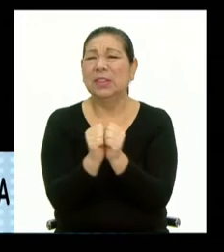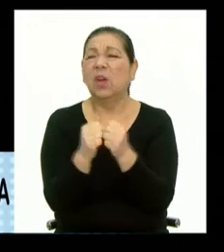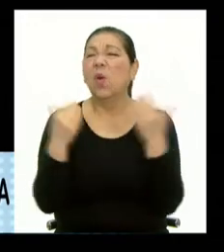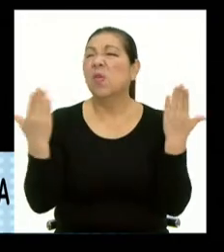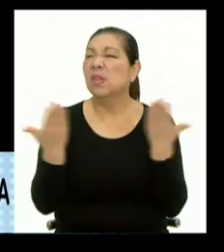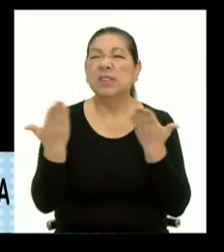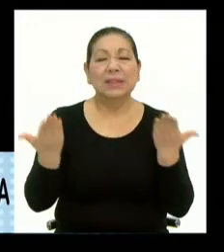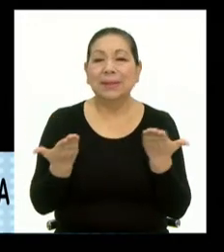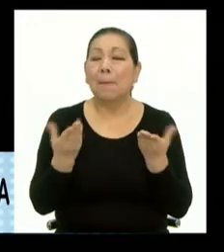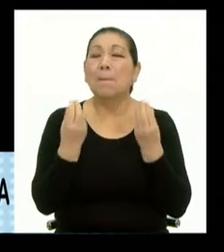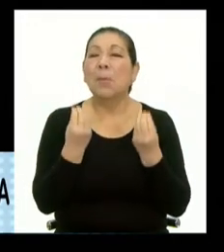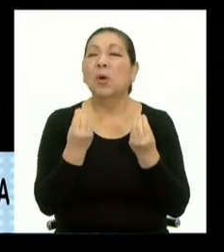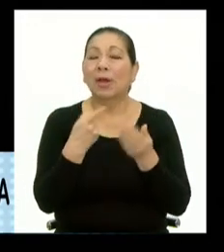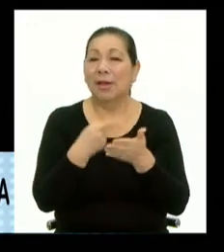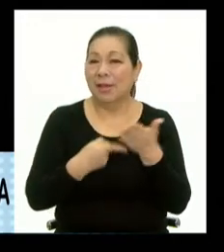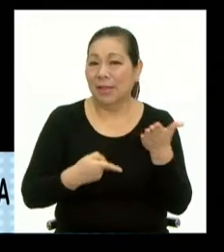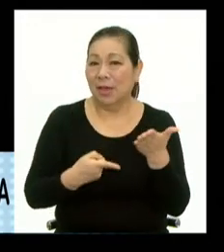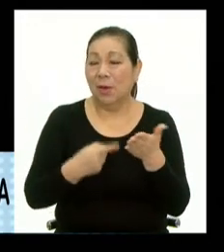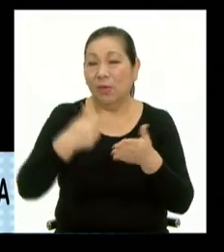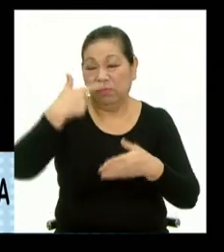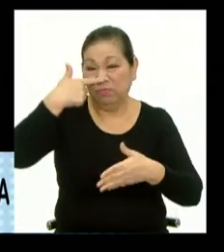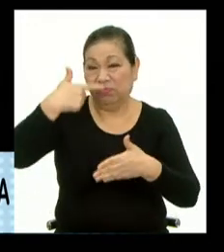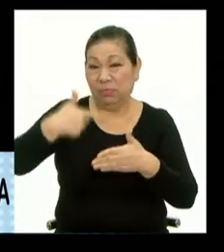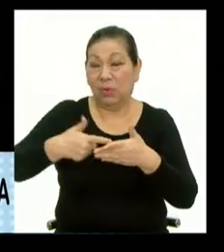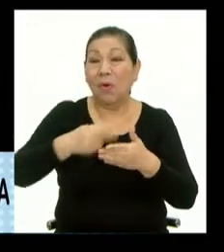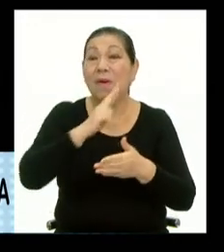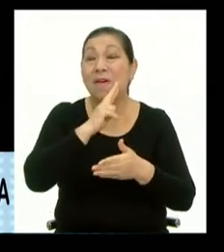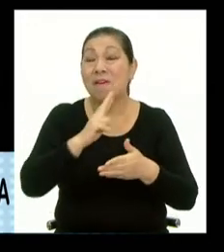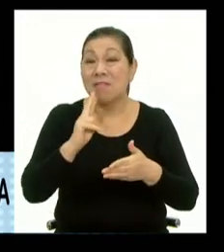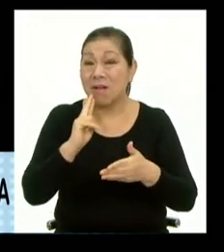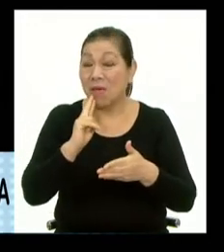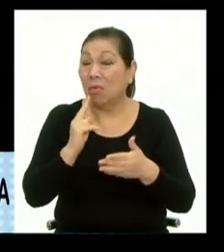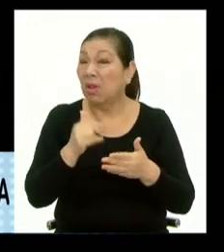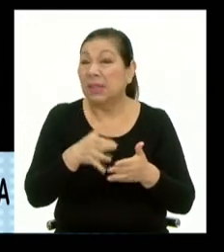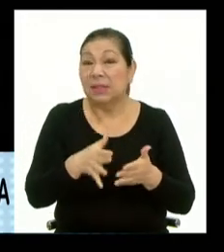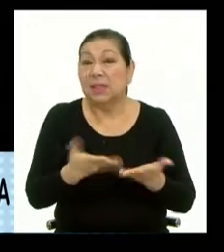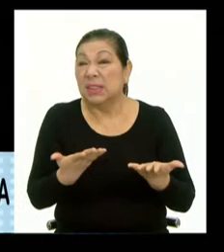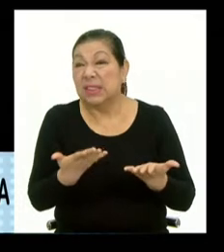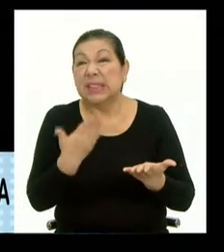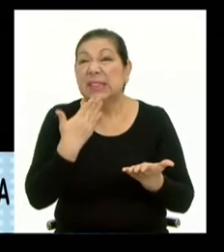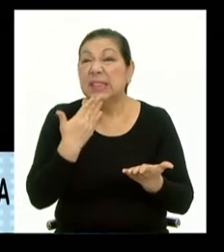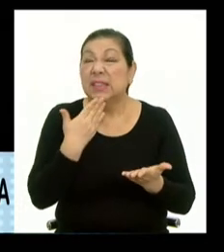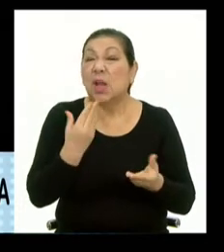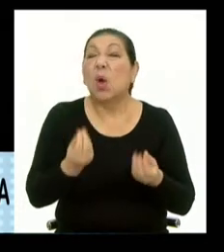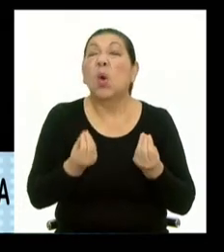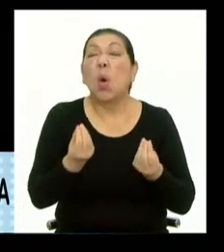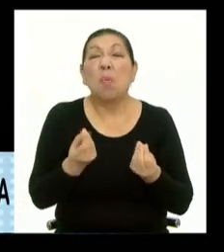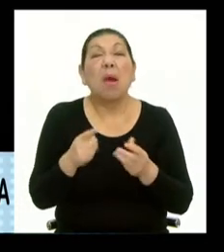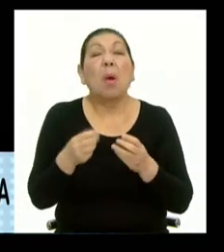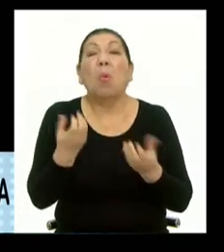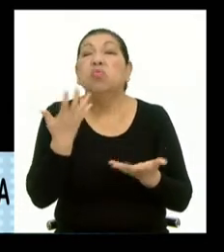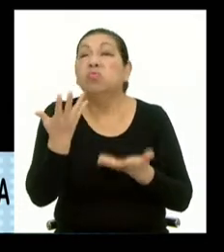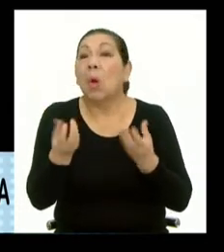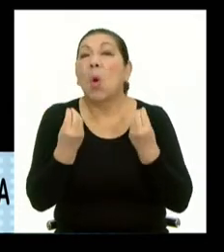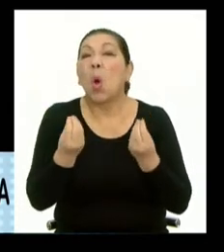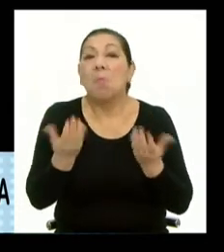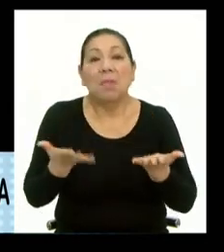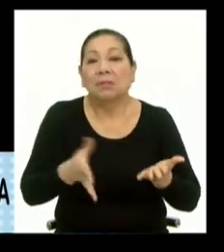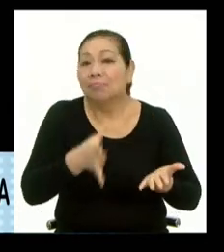donde está ubicado un grifo y un restaurante. Aún no se ha podido determinar el origen de